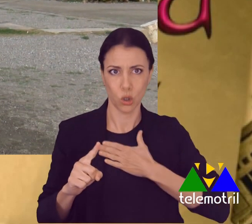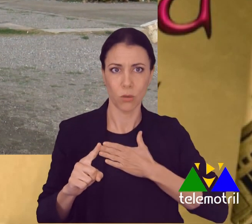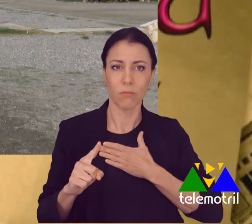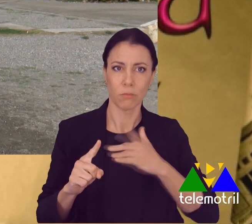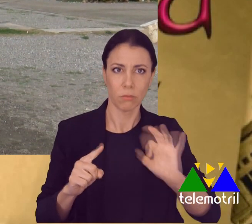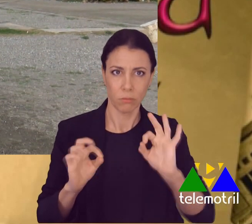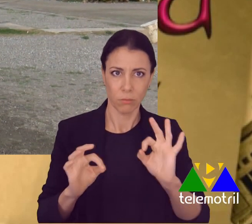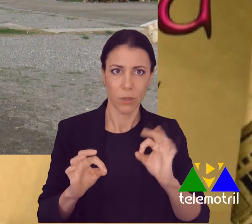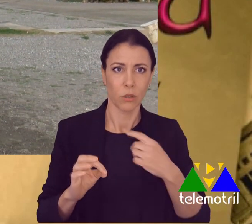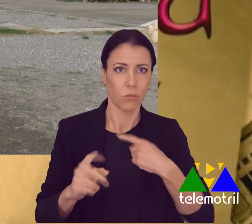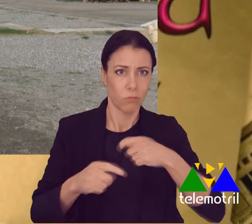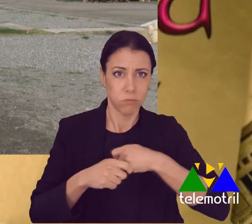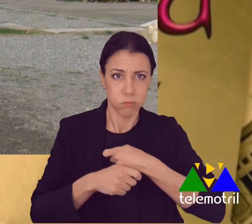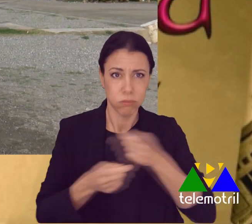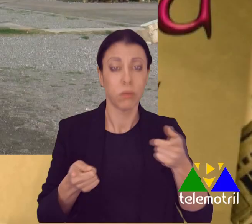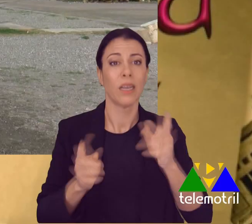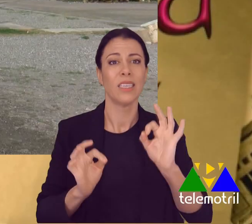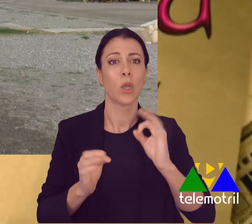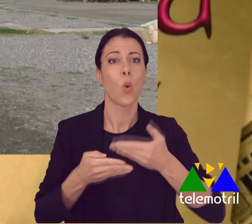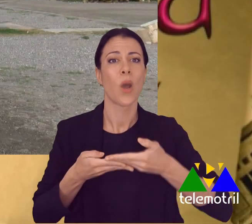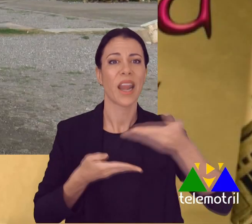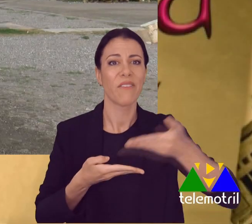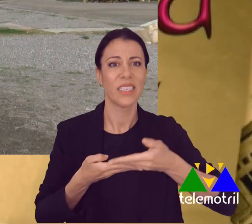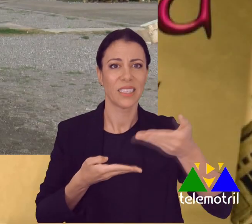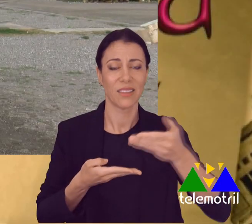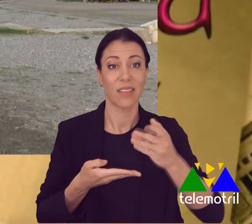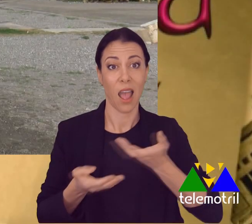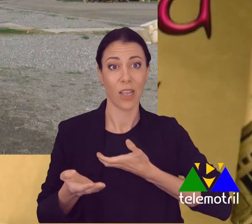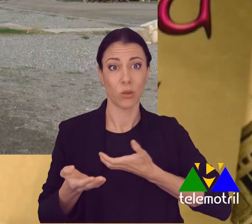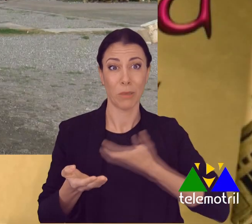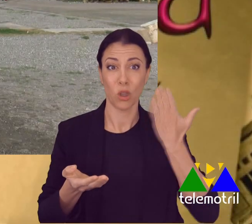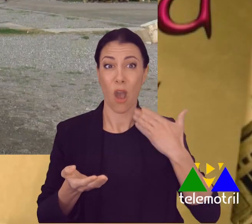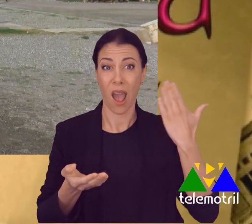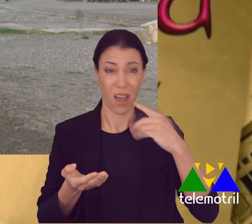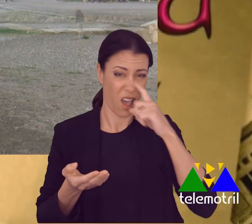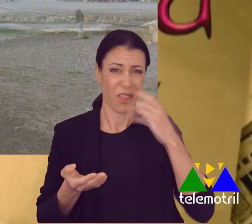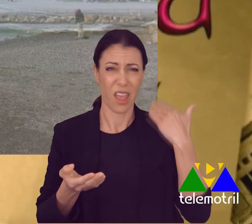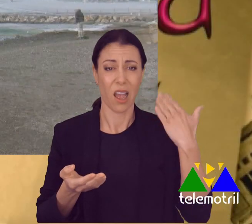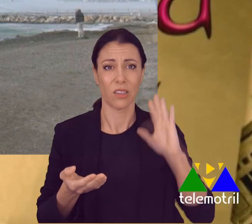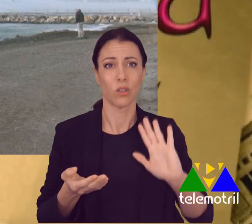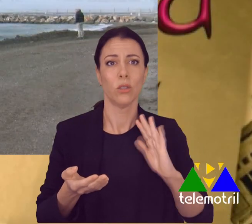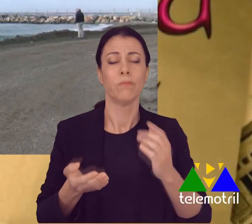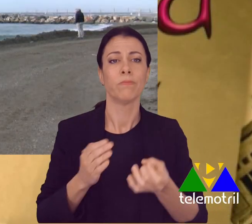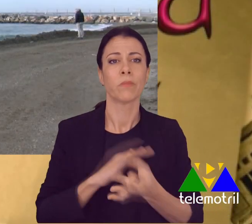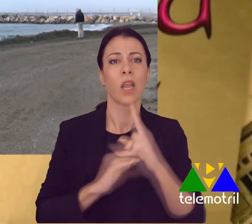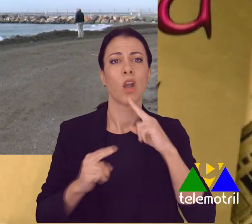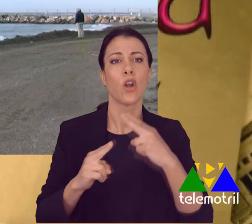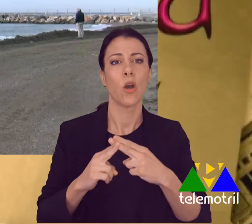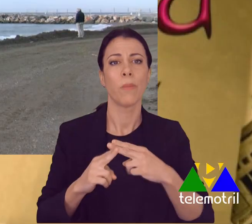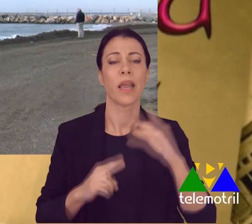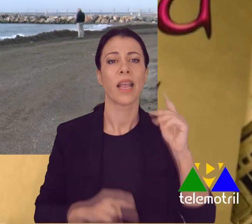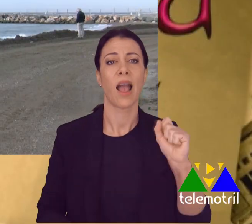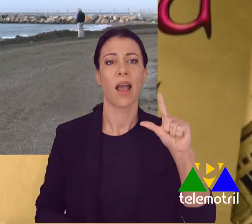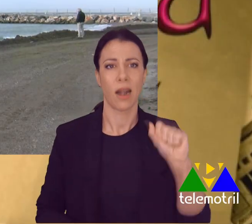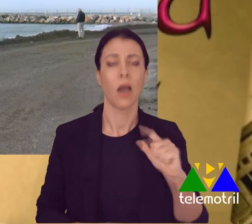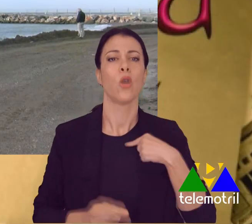publiqué en una revista que sacábamos en el ayuntamiento hace años, que la revista Calá, lo volví